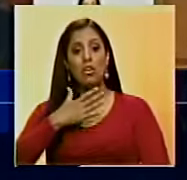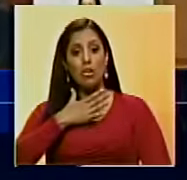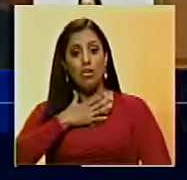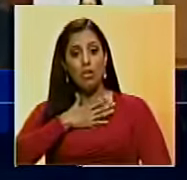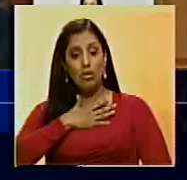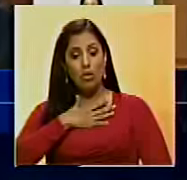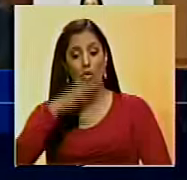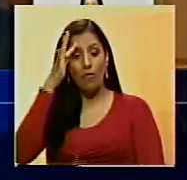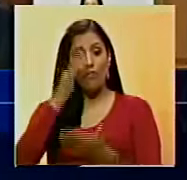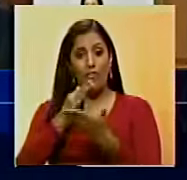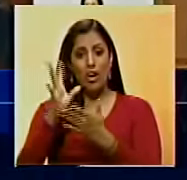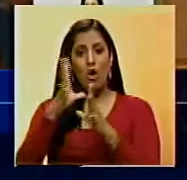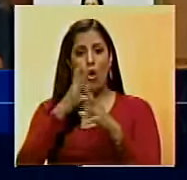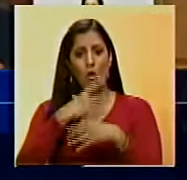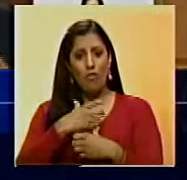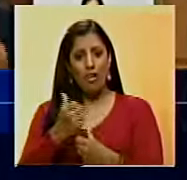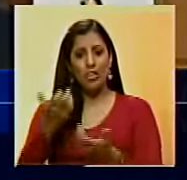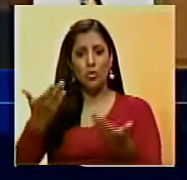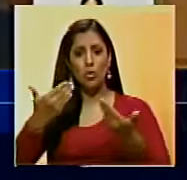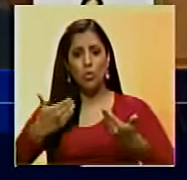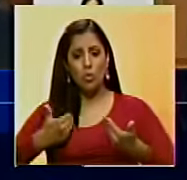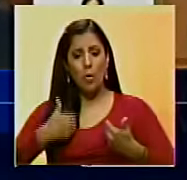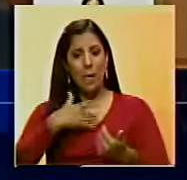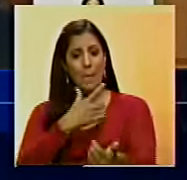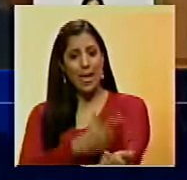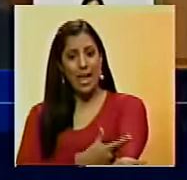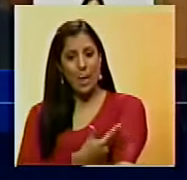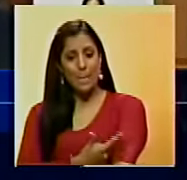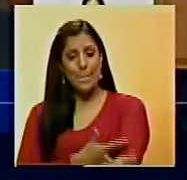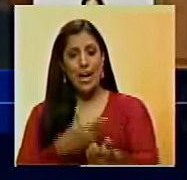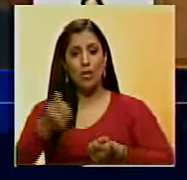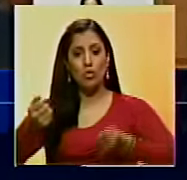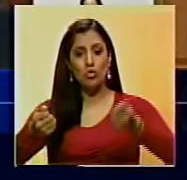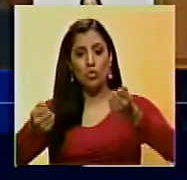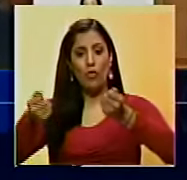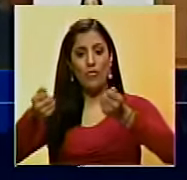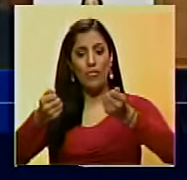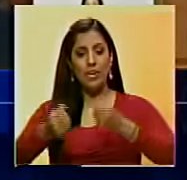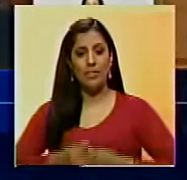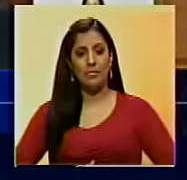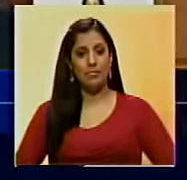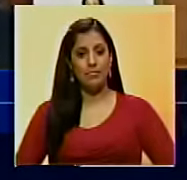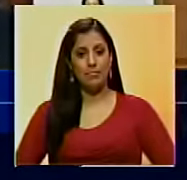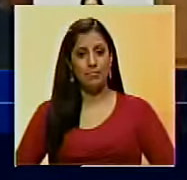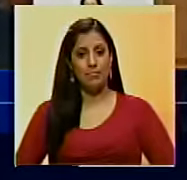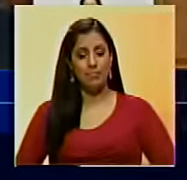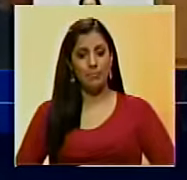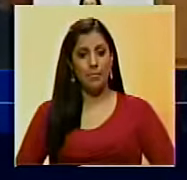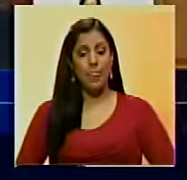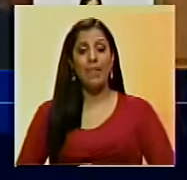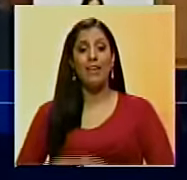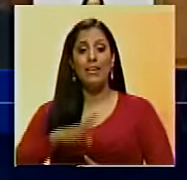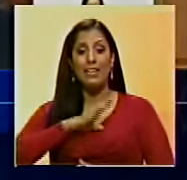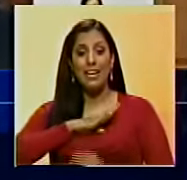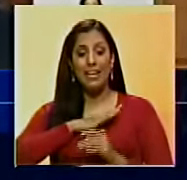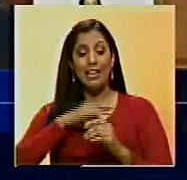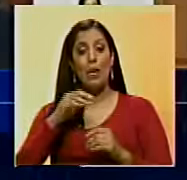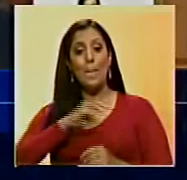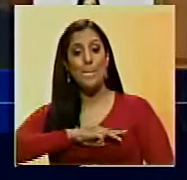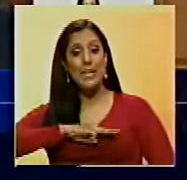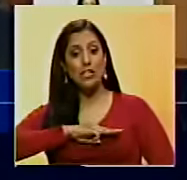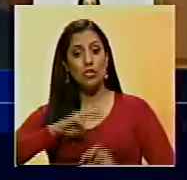fe y la confianza que me han transmitido mis hermanos transportistas. En el marco de la misión